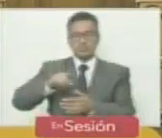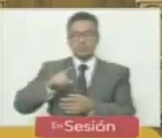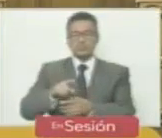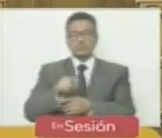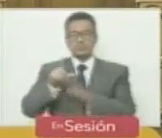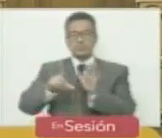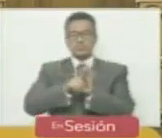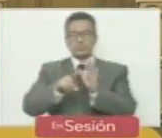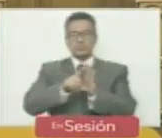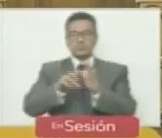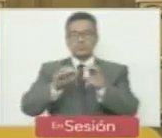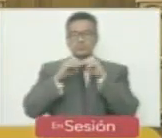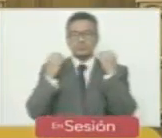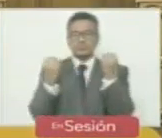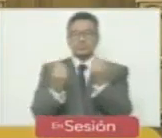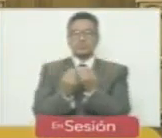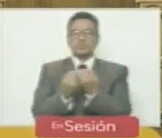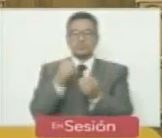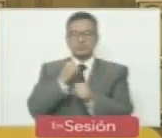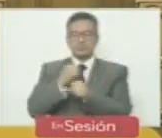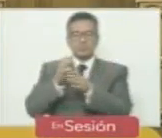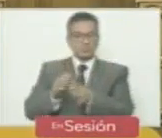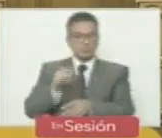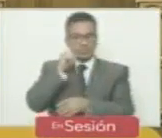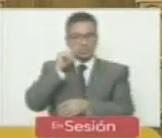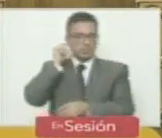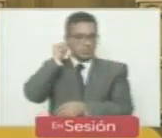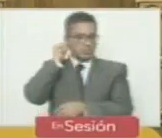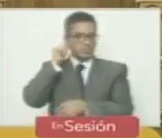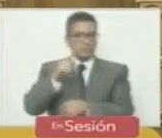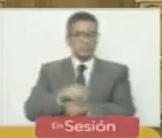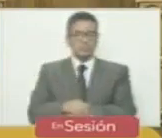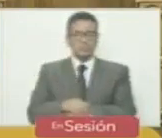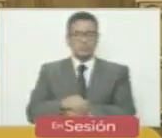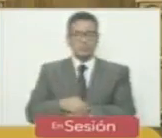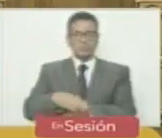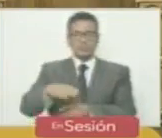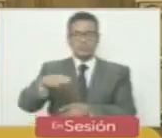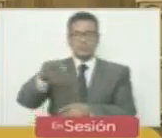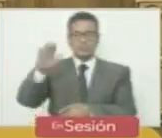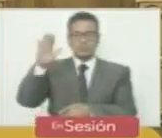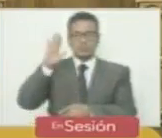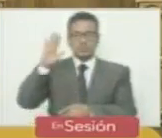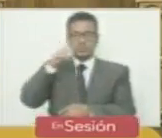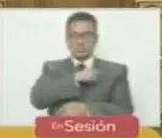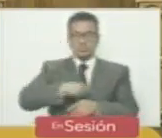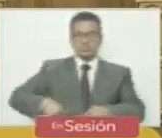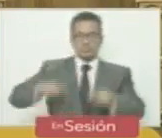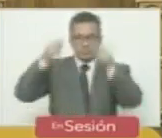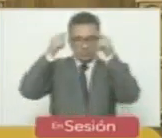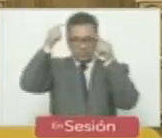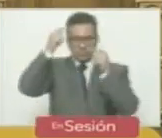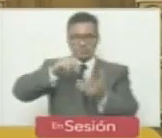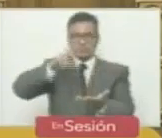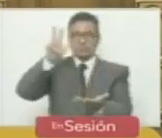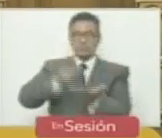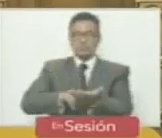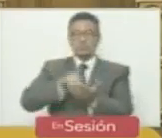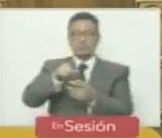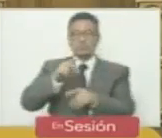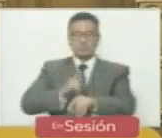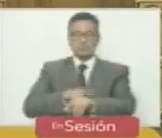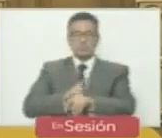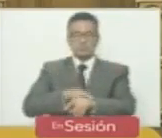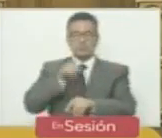la Ley Orgánica de los Trabajadores y las Trabajadoras, como un compromiso que presidente Chávez aprobó en un